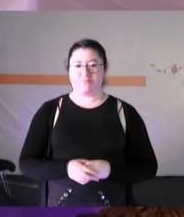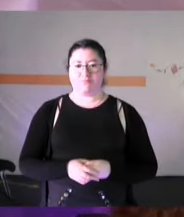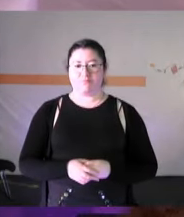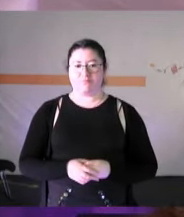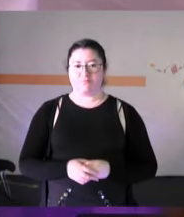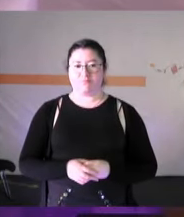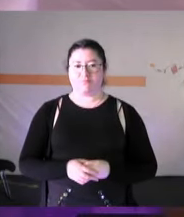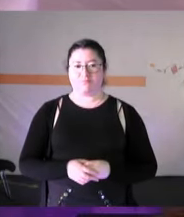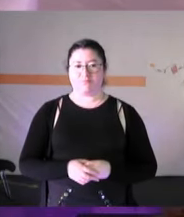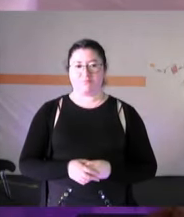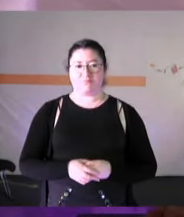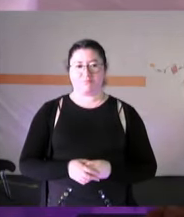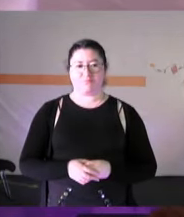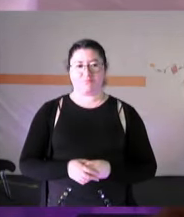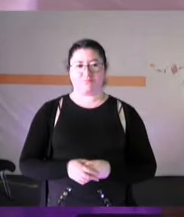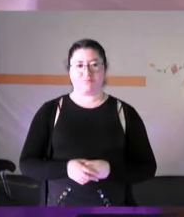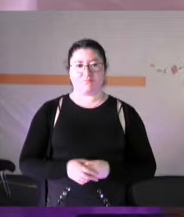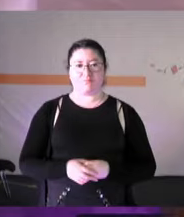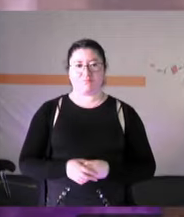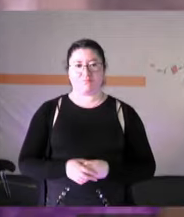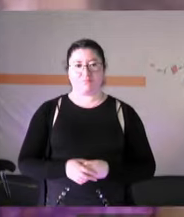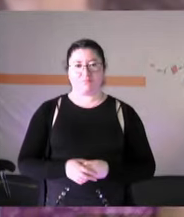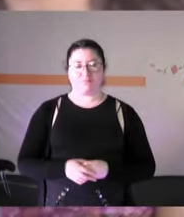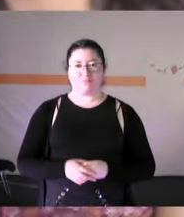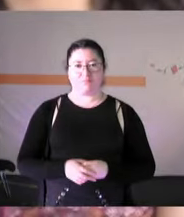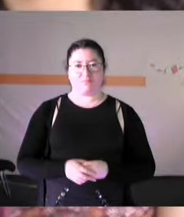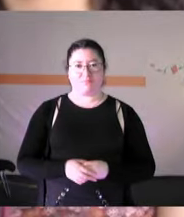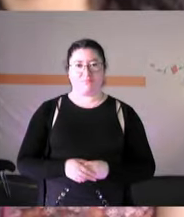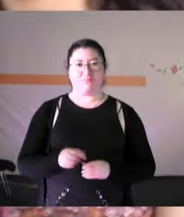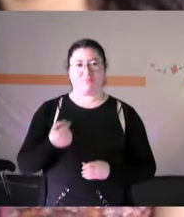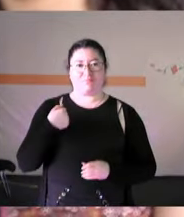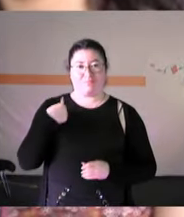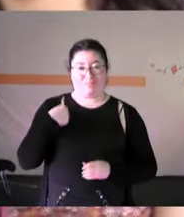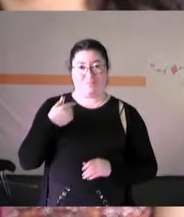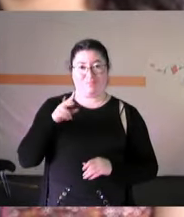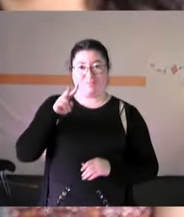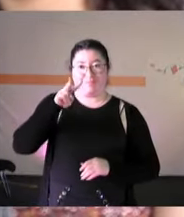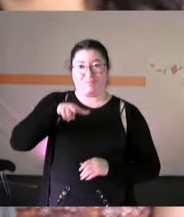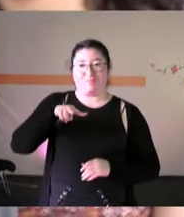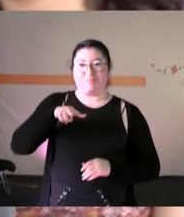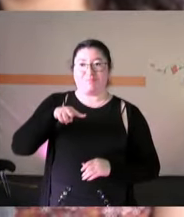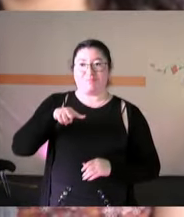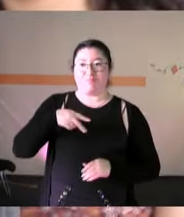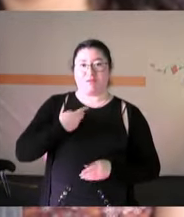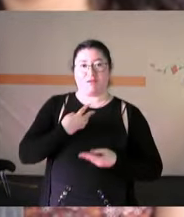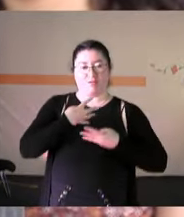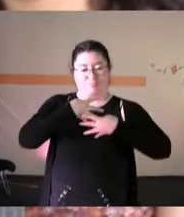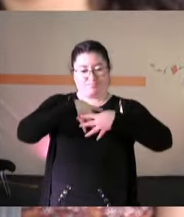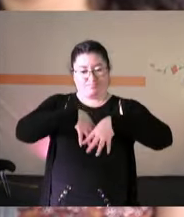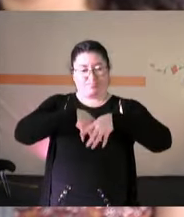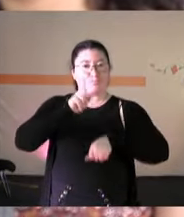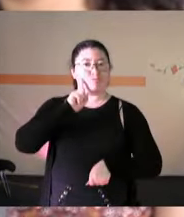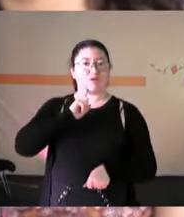Sigo terminando. Segunda parte. Yo nunca he visto a las marchas feministas